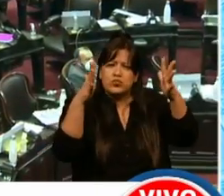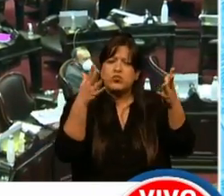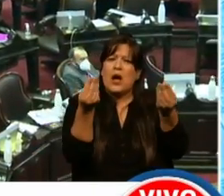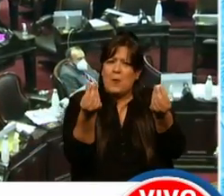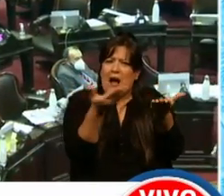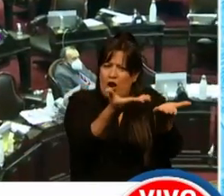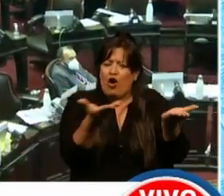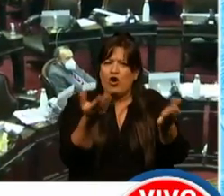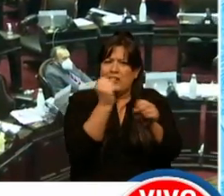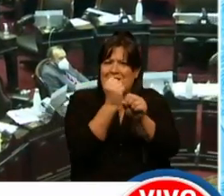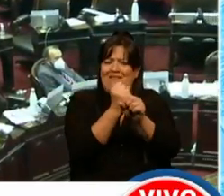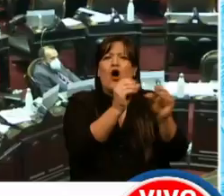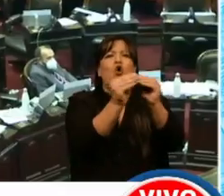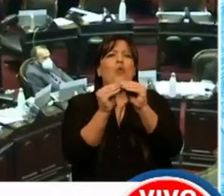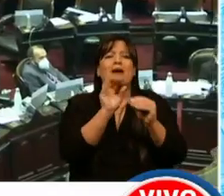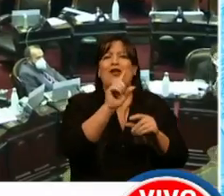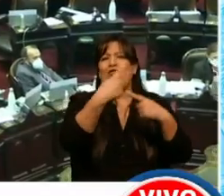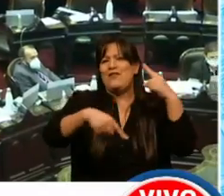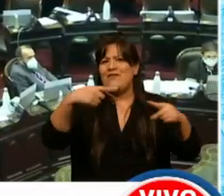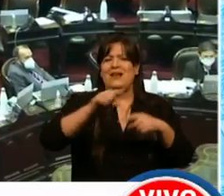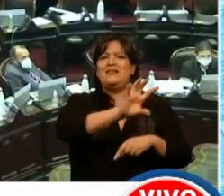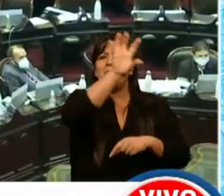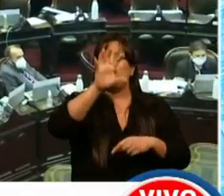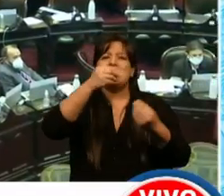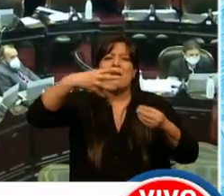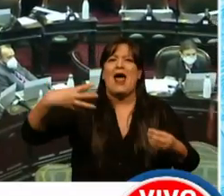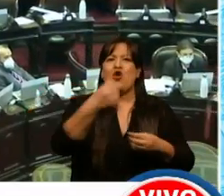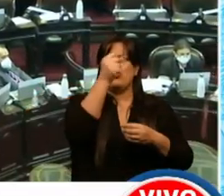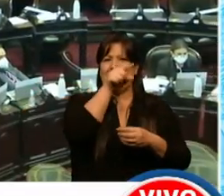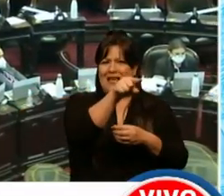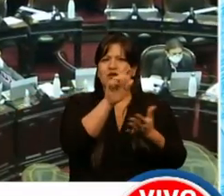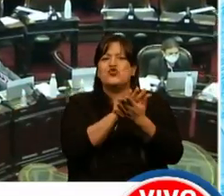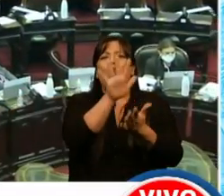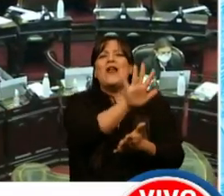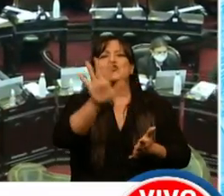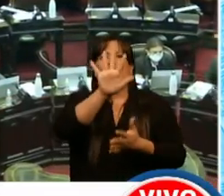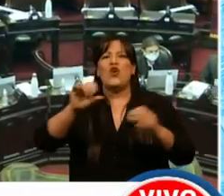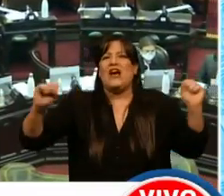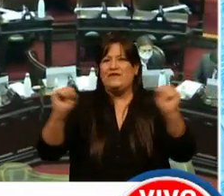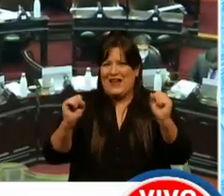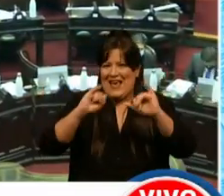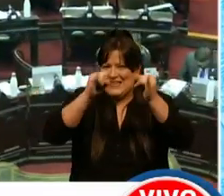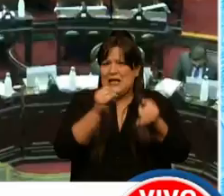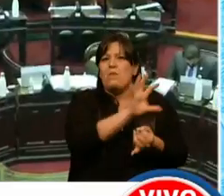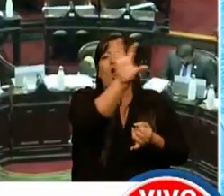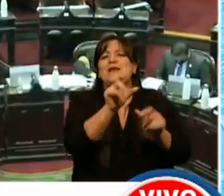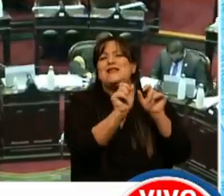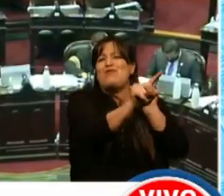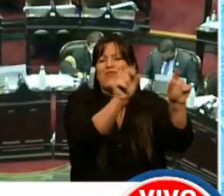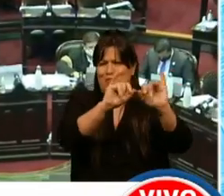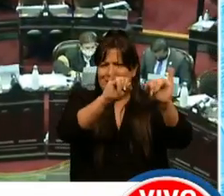los colegas de distintas provincias para conseguir el beneficio para los habitantes de esas provincias